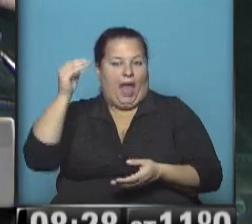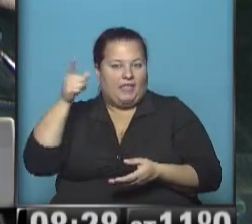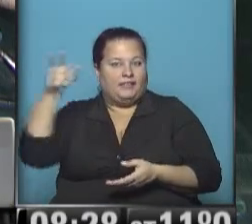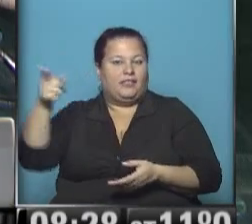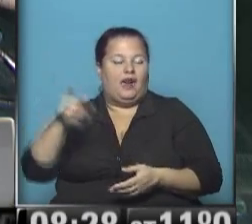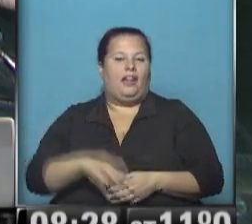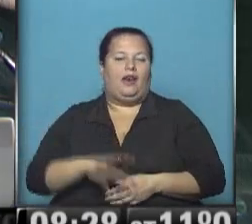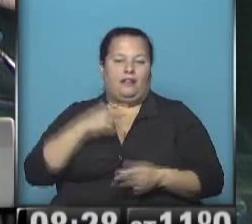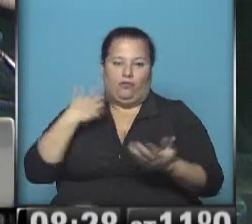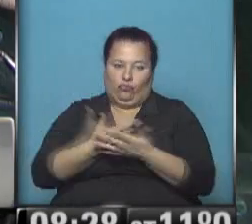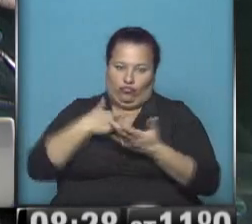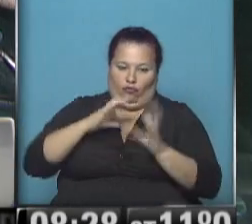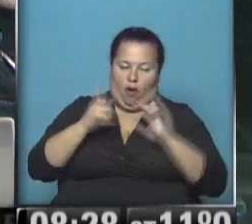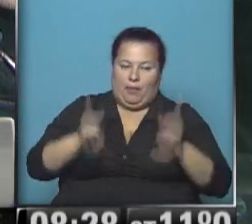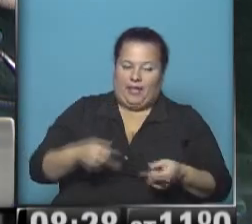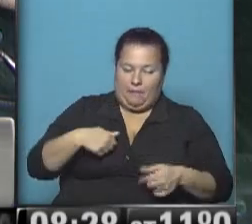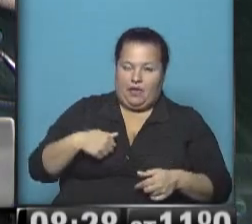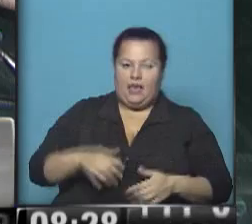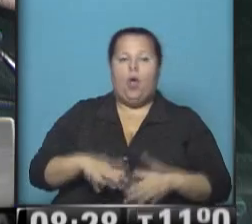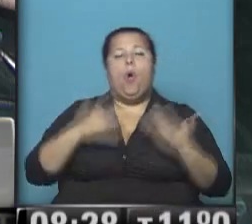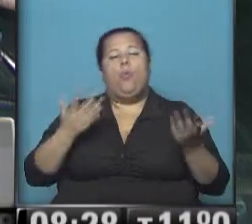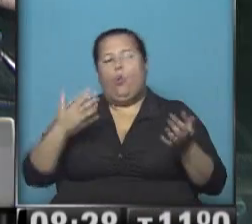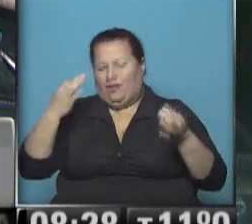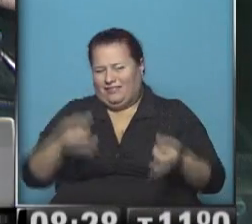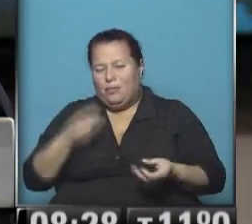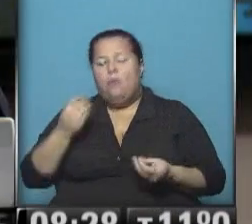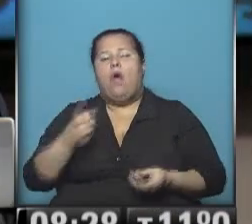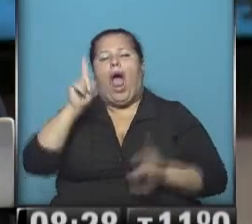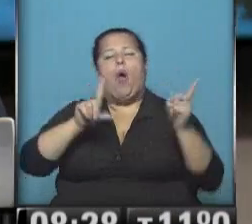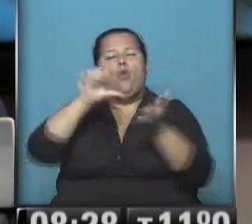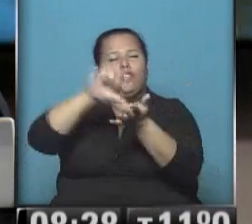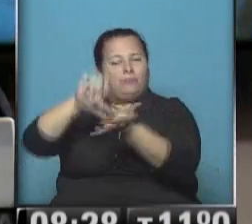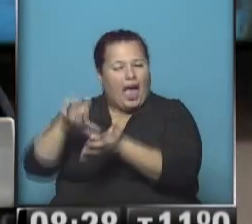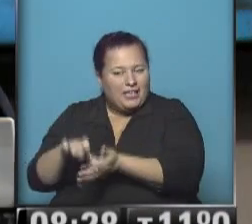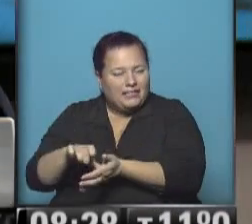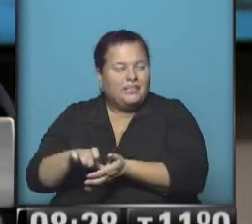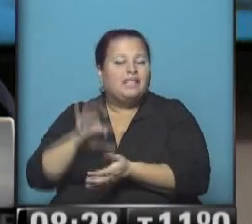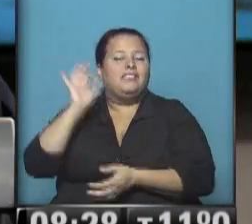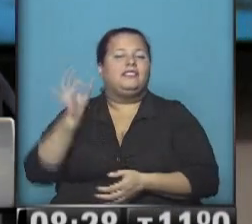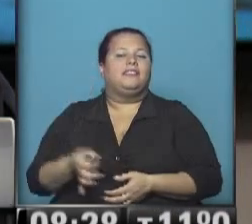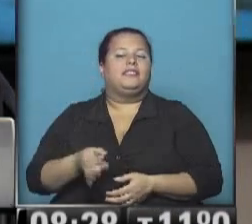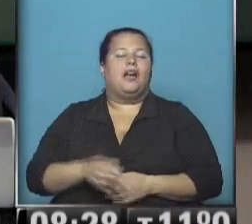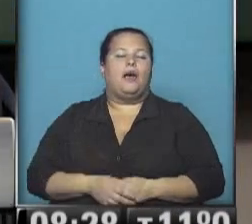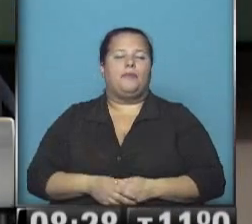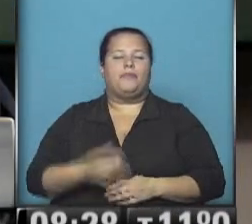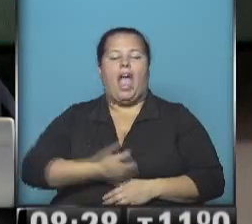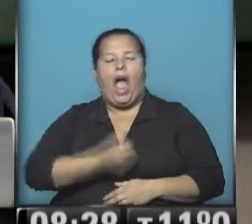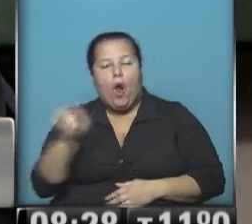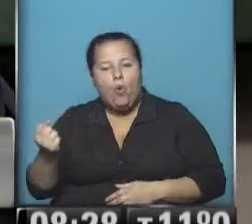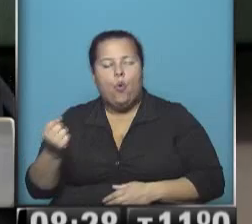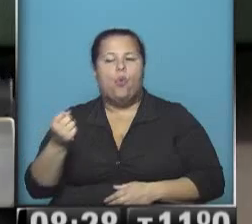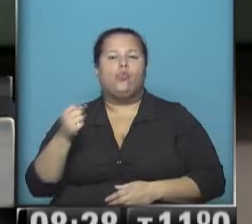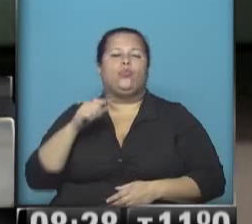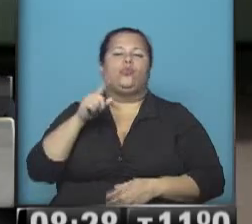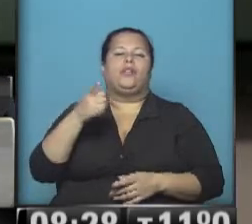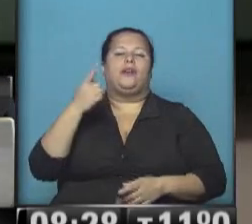está nos está afectando de alguna forma bueno seguro porque creo que hay países que entienden que a través de el ajuste a través de